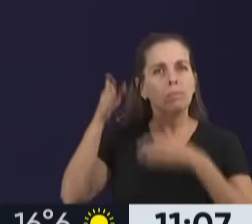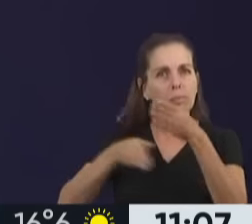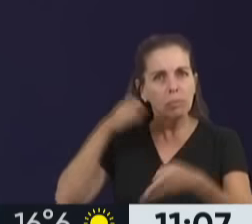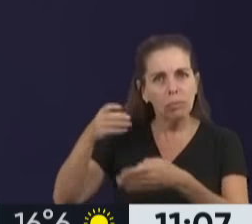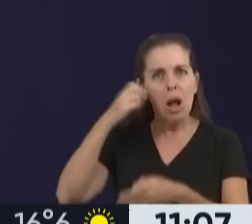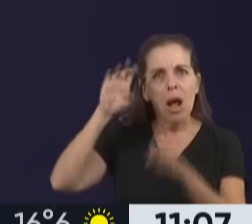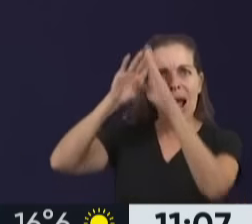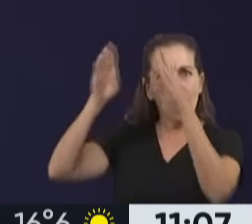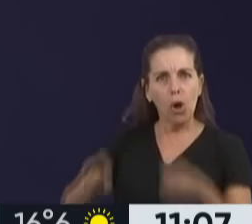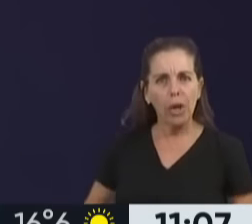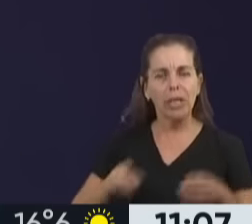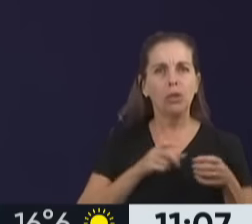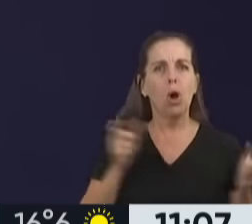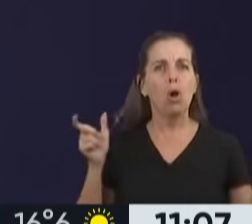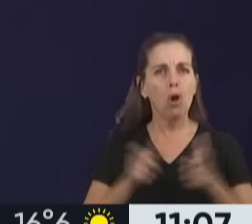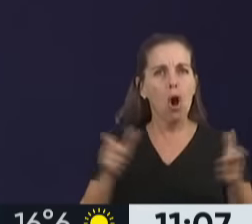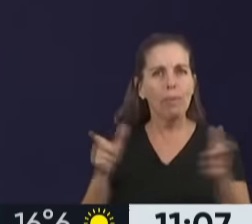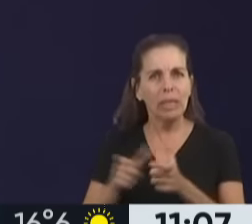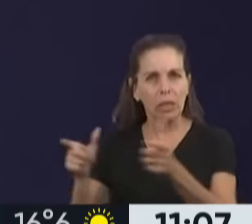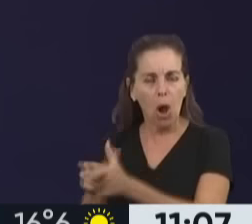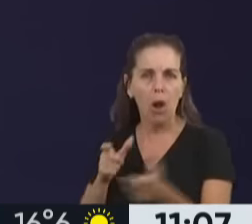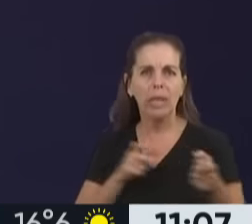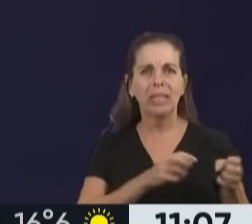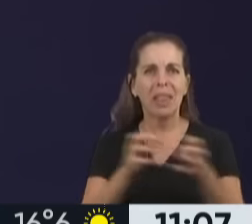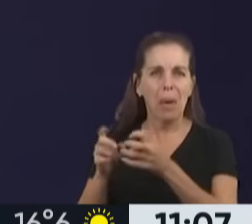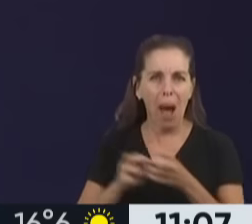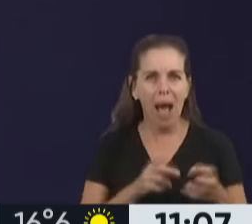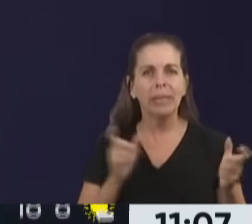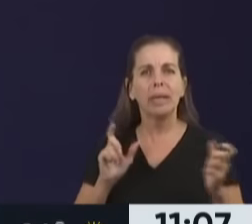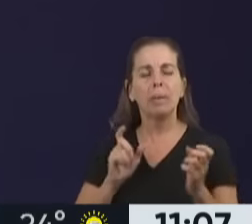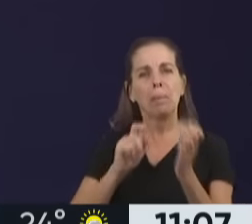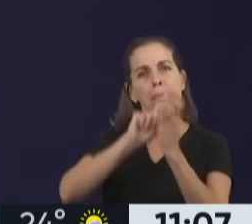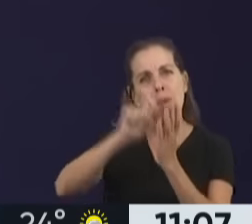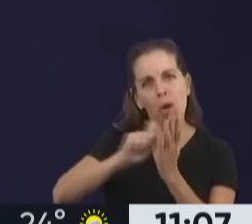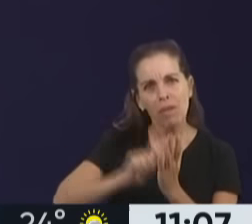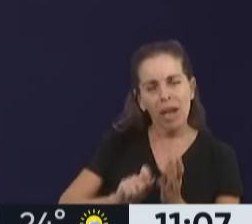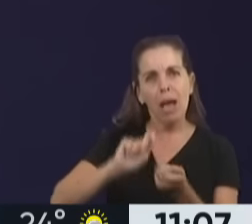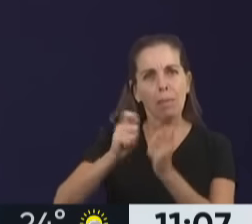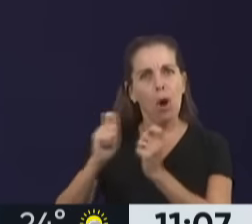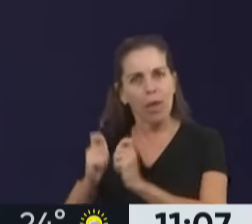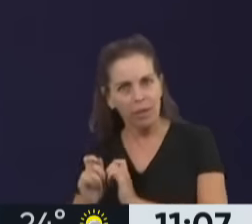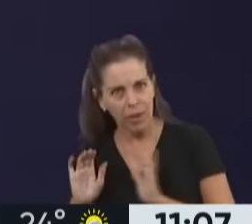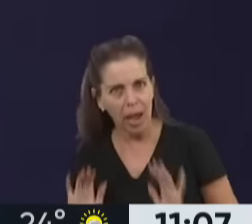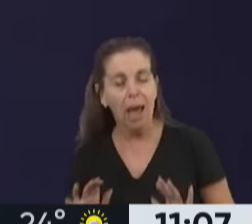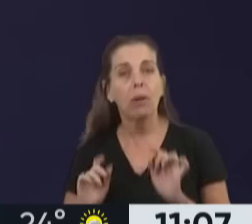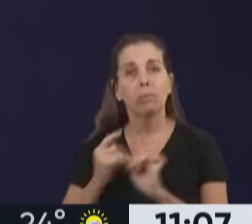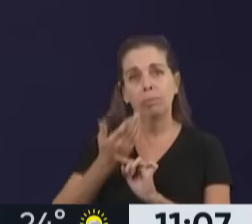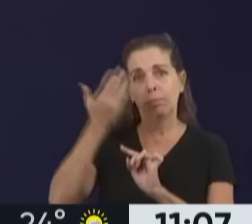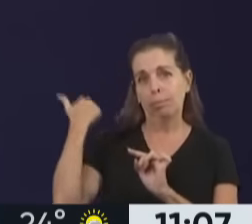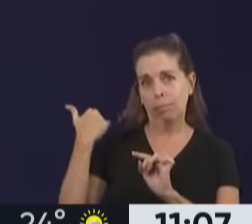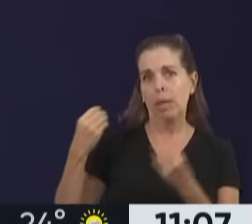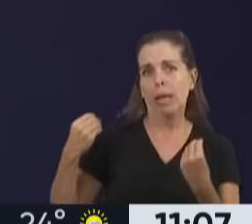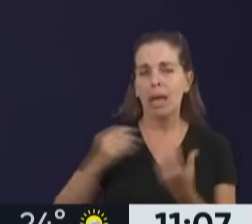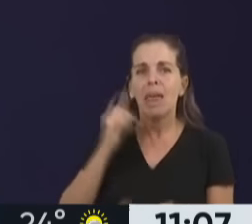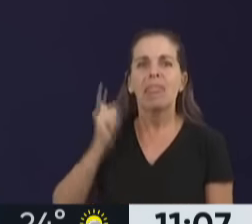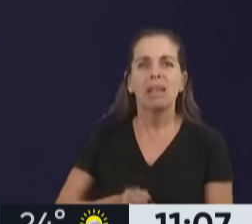congreso se escucharon consideraciones se hicieron mejoras y hasta en su momento se tomó la